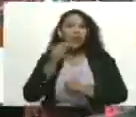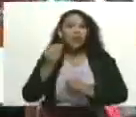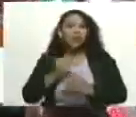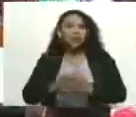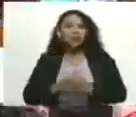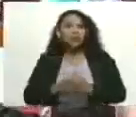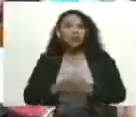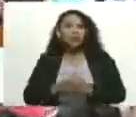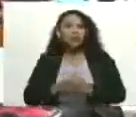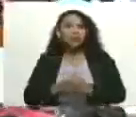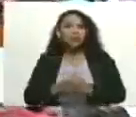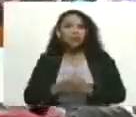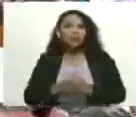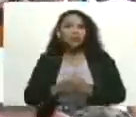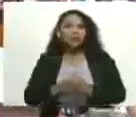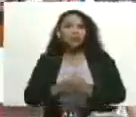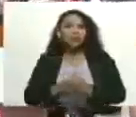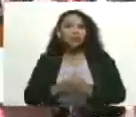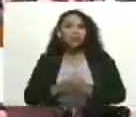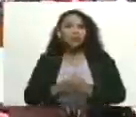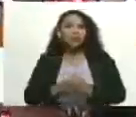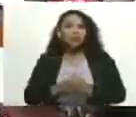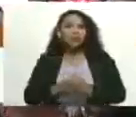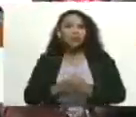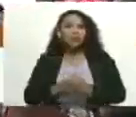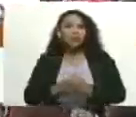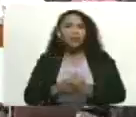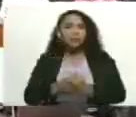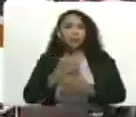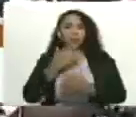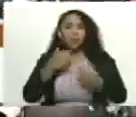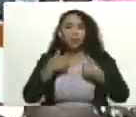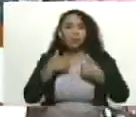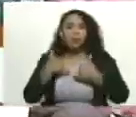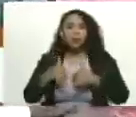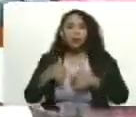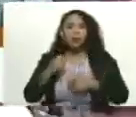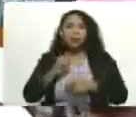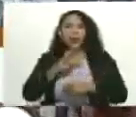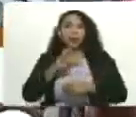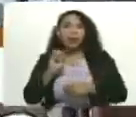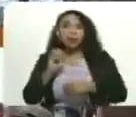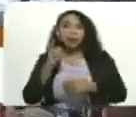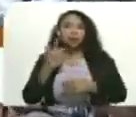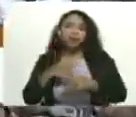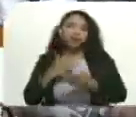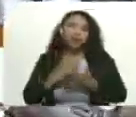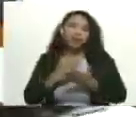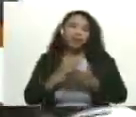Lo que pasa, joven, es que cuando uno tiene hijos, los hijos así tengan 40, siempre son unos niños, ¿eh?